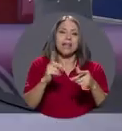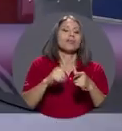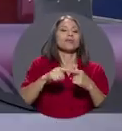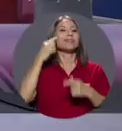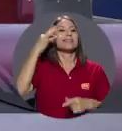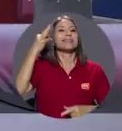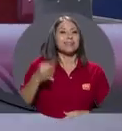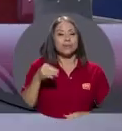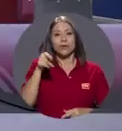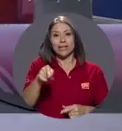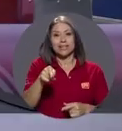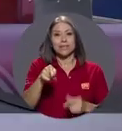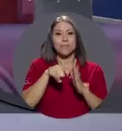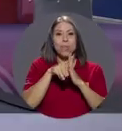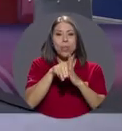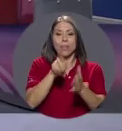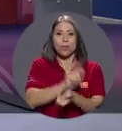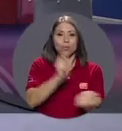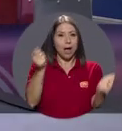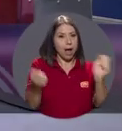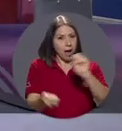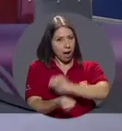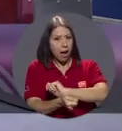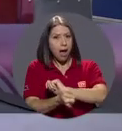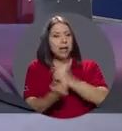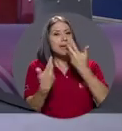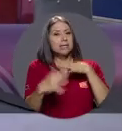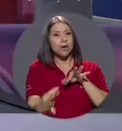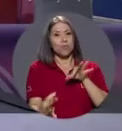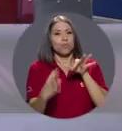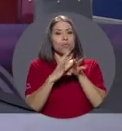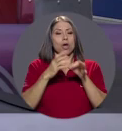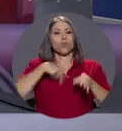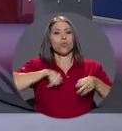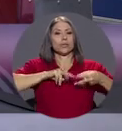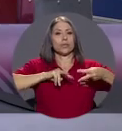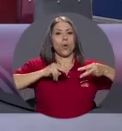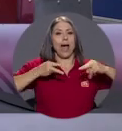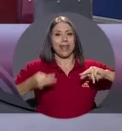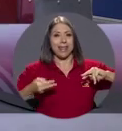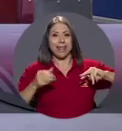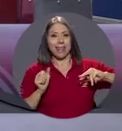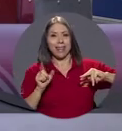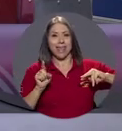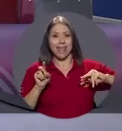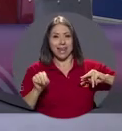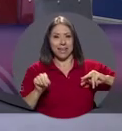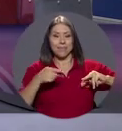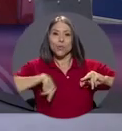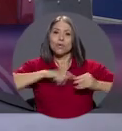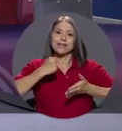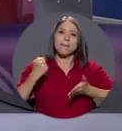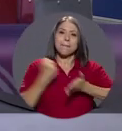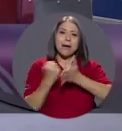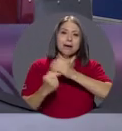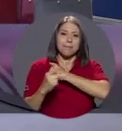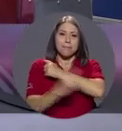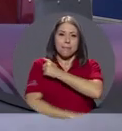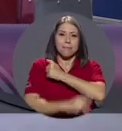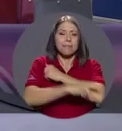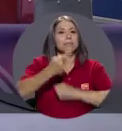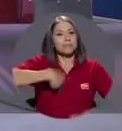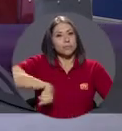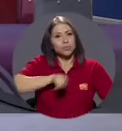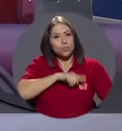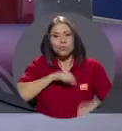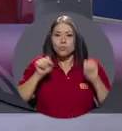creo que también ese cambio de paradigma va muy ligado a nuestro ADN, a nuestra misma marca país, y que ahí es donde